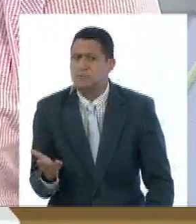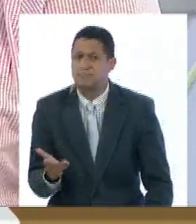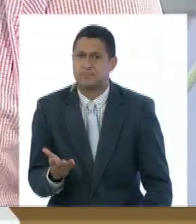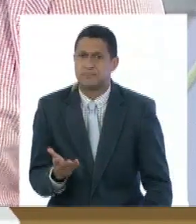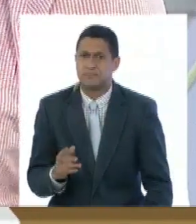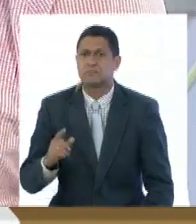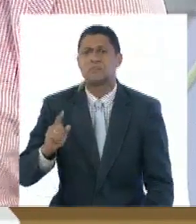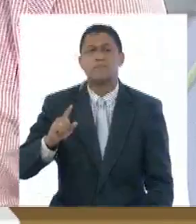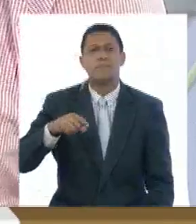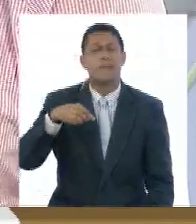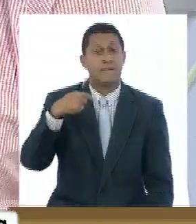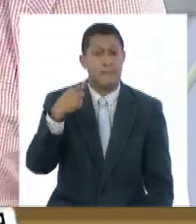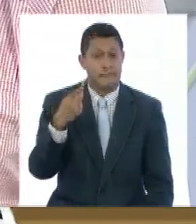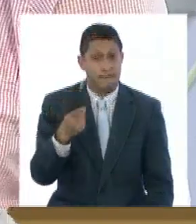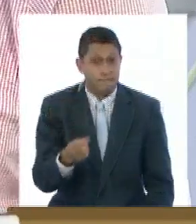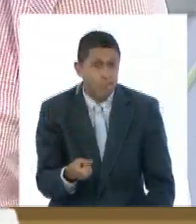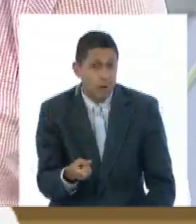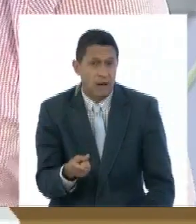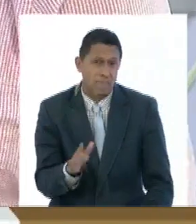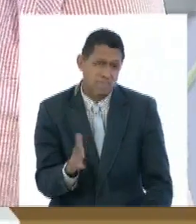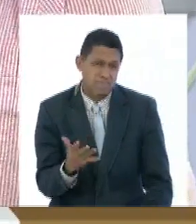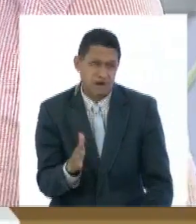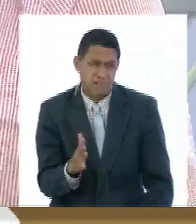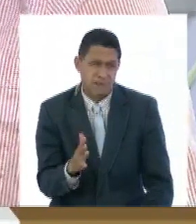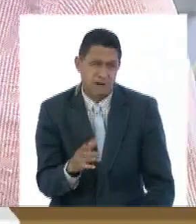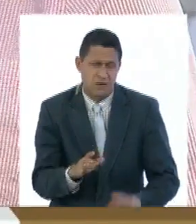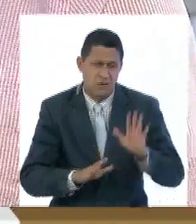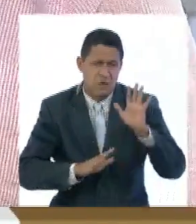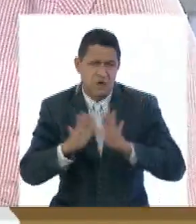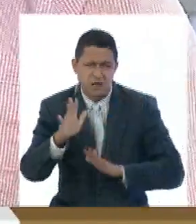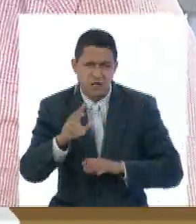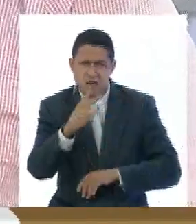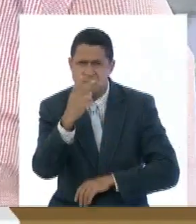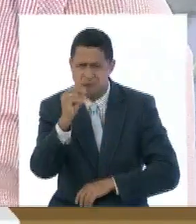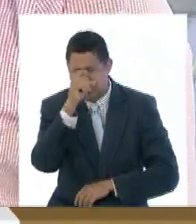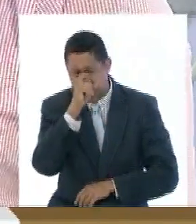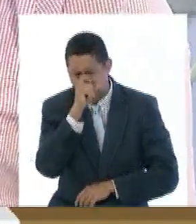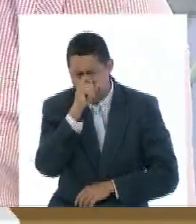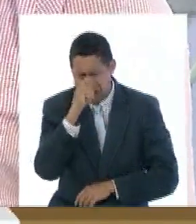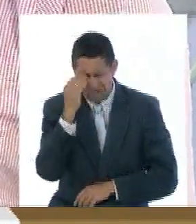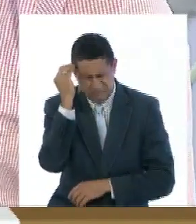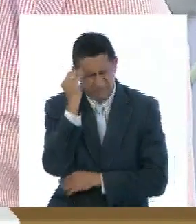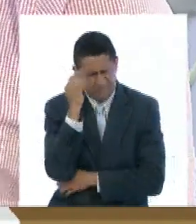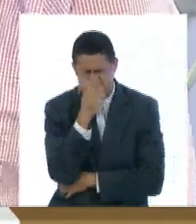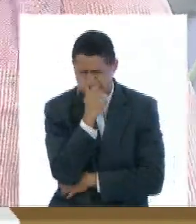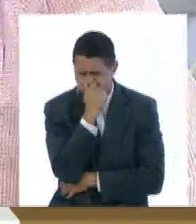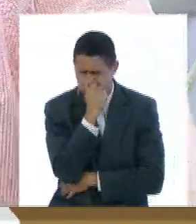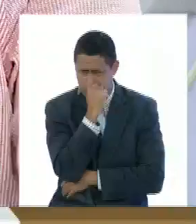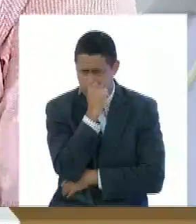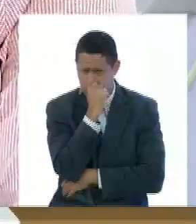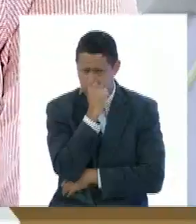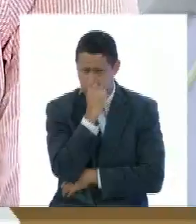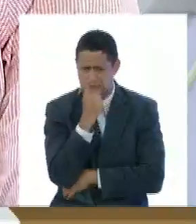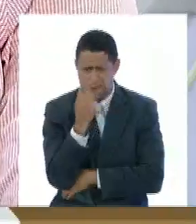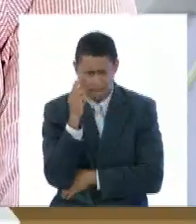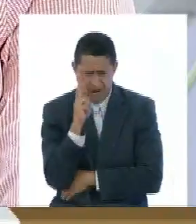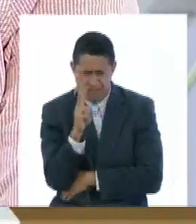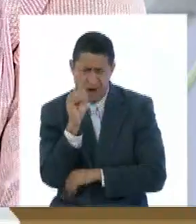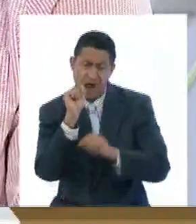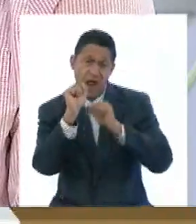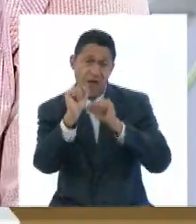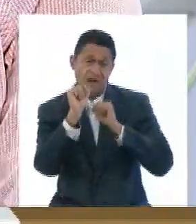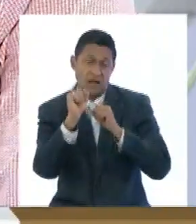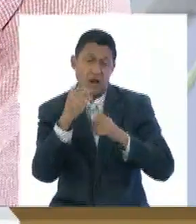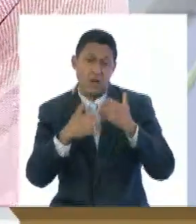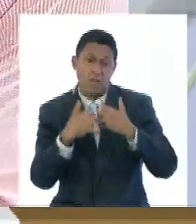y después de, vamos a hablar que en los últimos 15, 20 años, nos dimos cuenta que la vacuna es para prevenir, entre comillas,